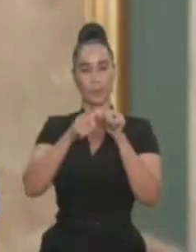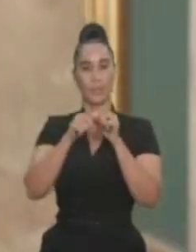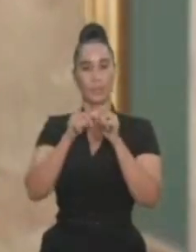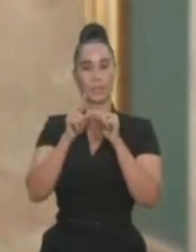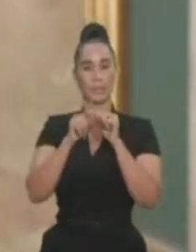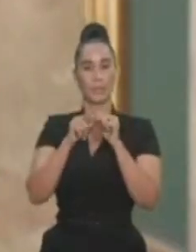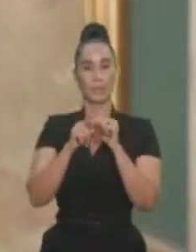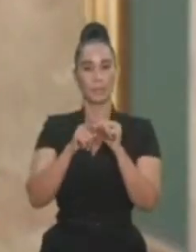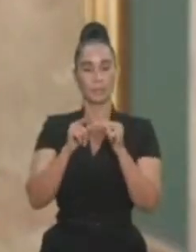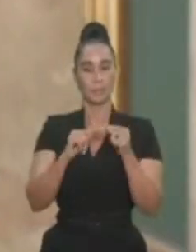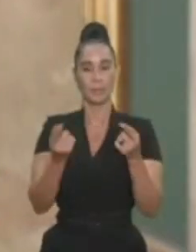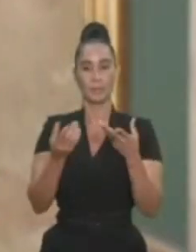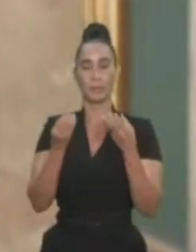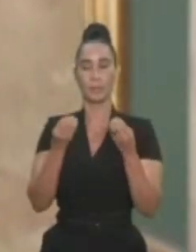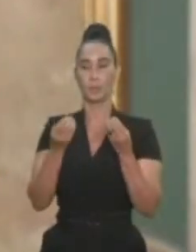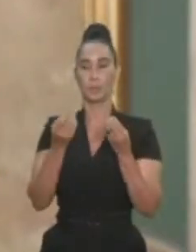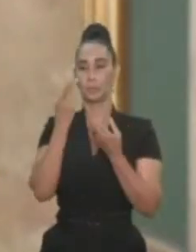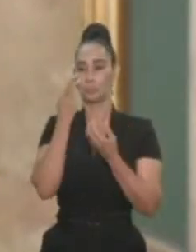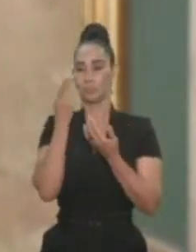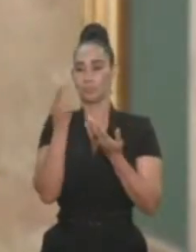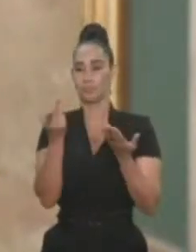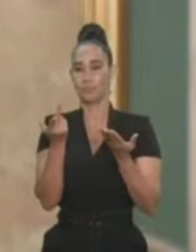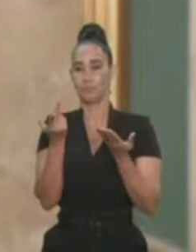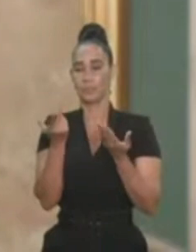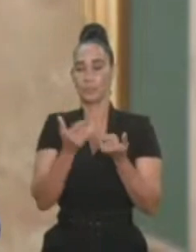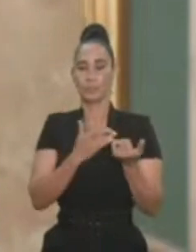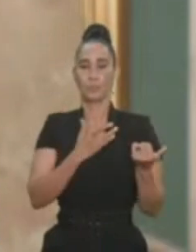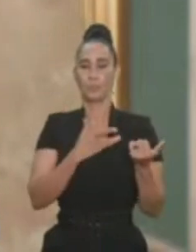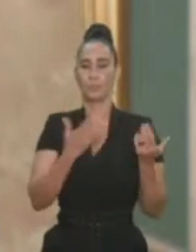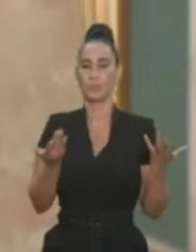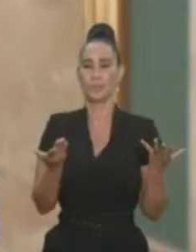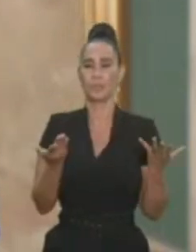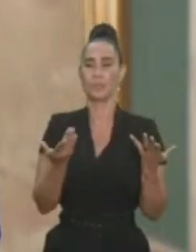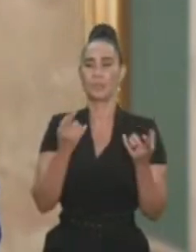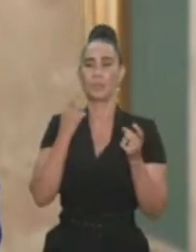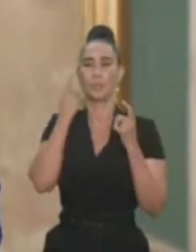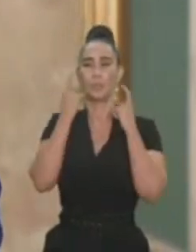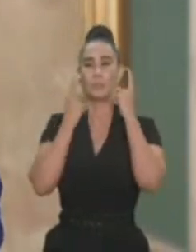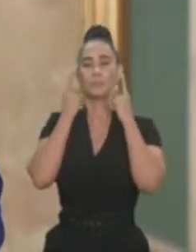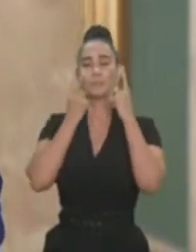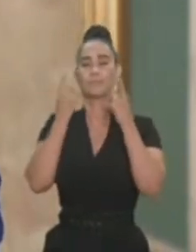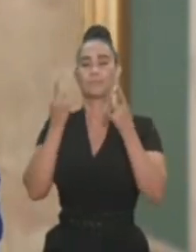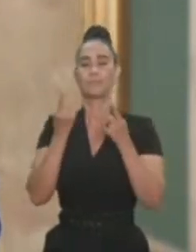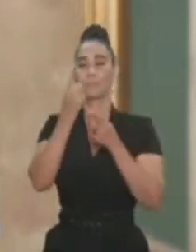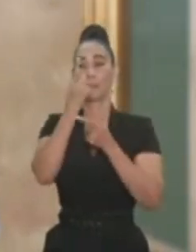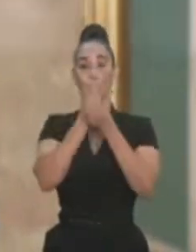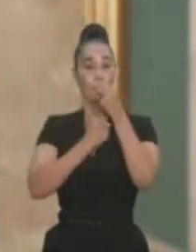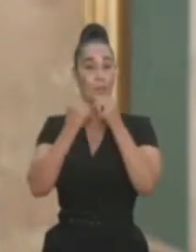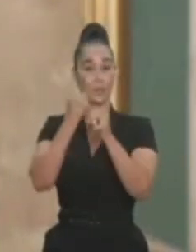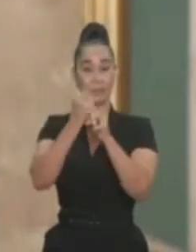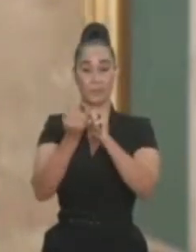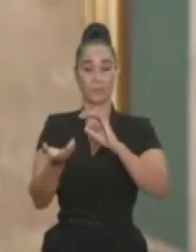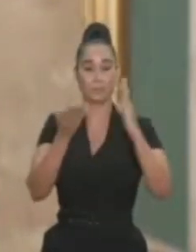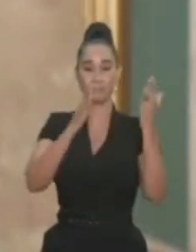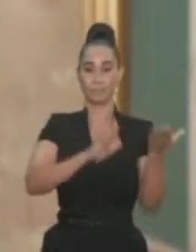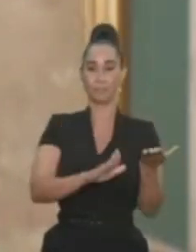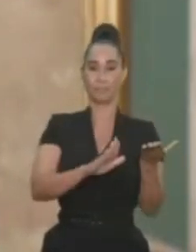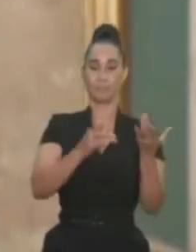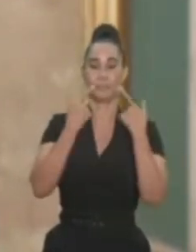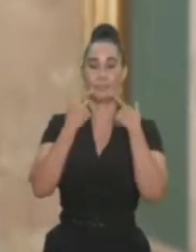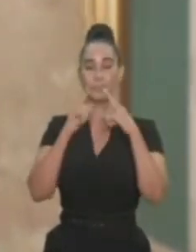dependiendo de cómo tú veas y cómo analices ya hace un año de esta fatídica